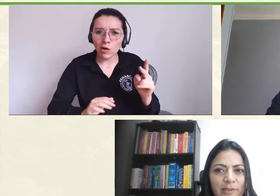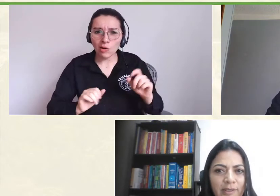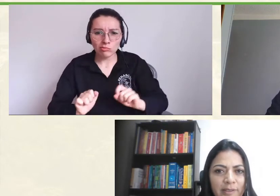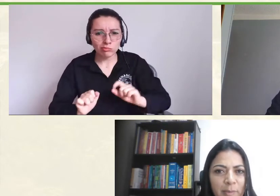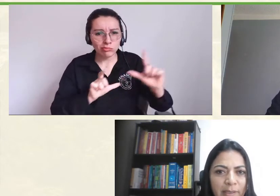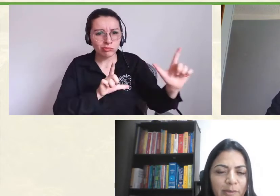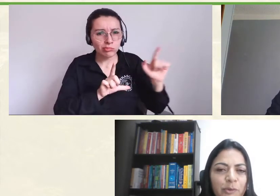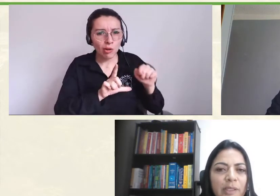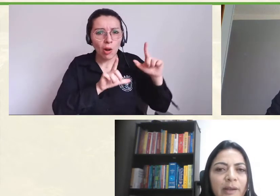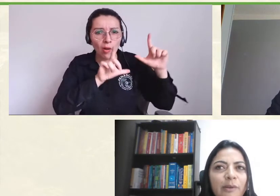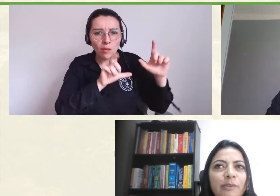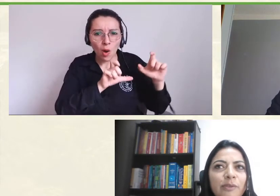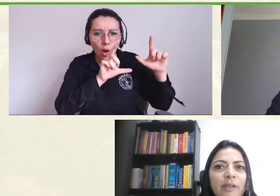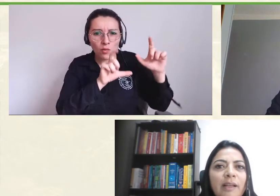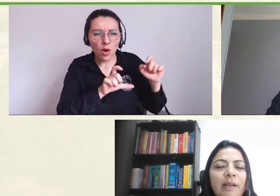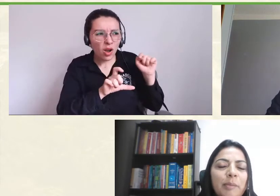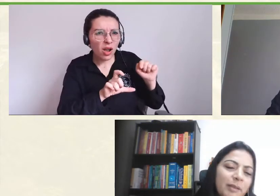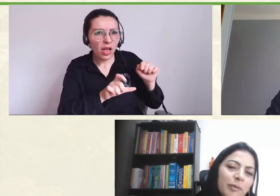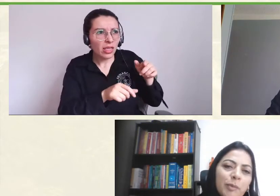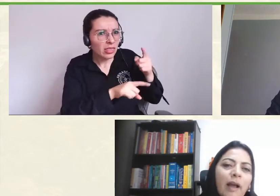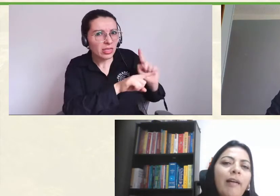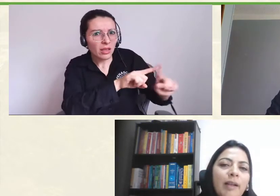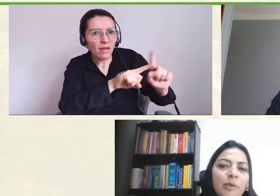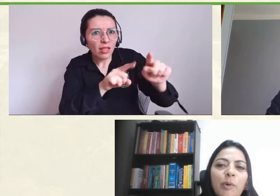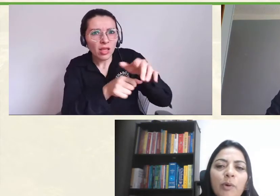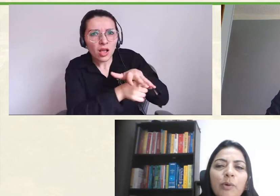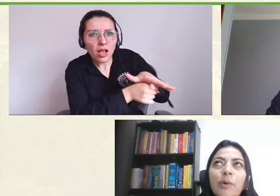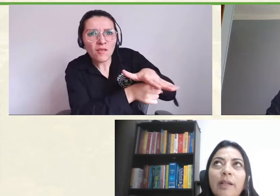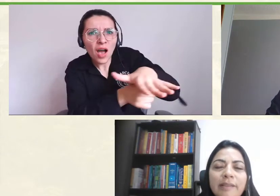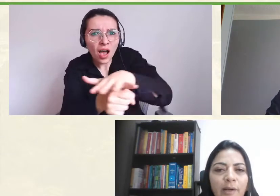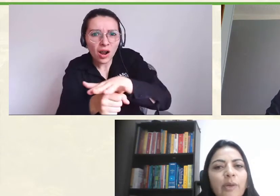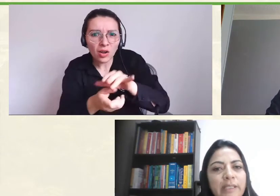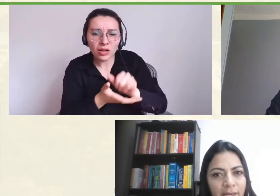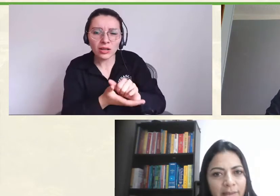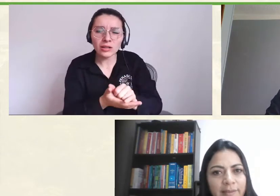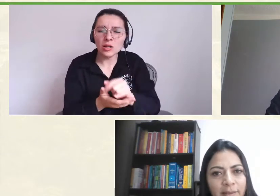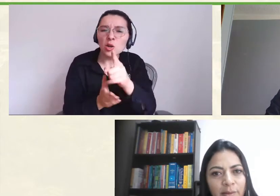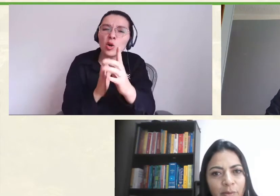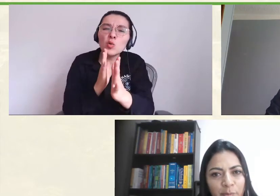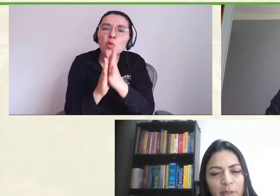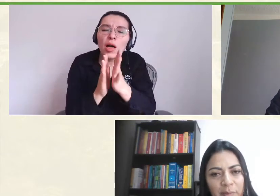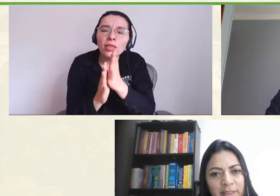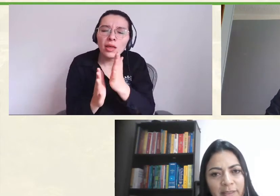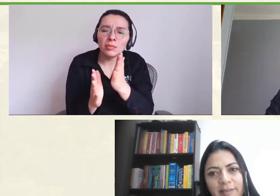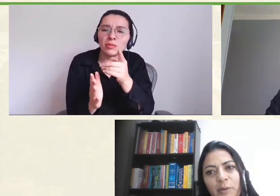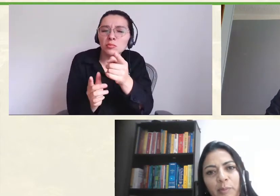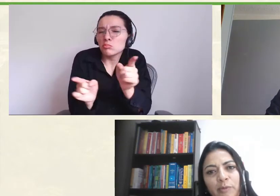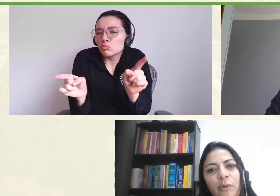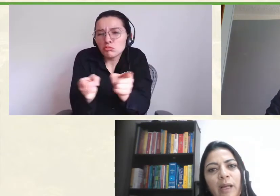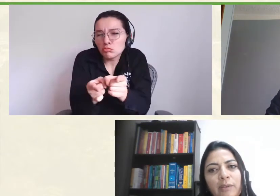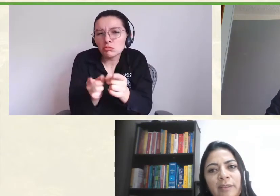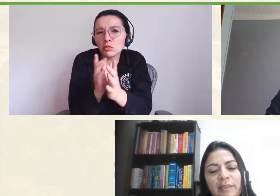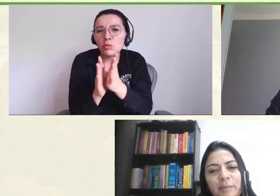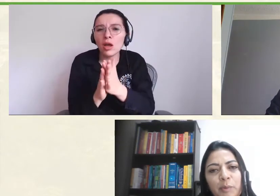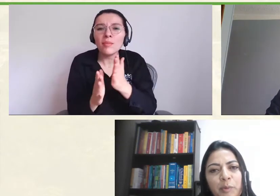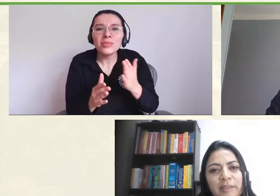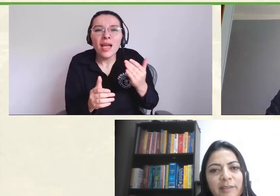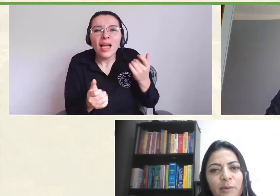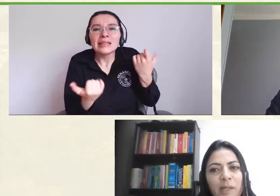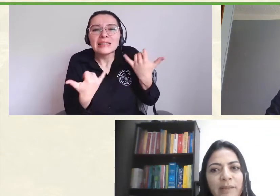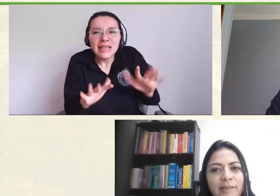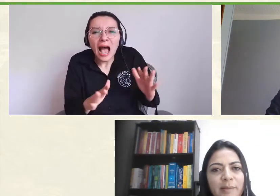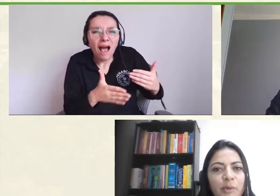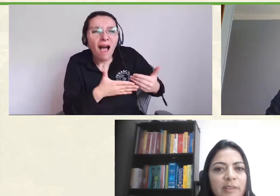en diferentes barrios. Cuéntanos, empecemos por hablar un poco de lo que ya han sido, los programas que ya han sido postulados, esas